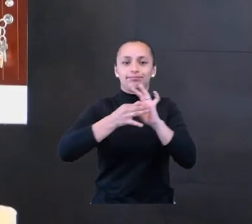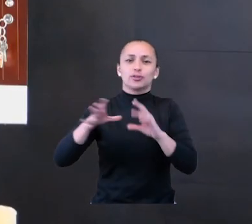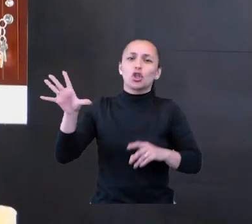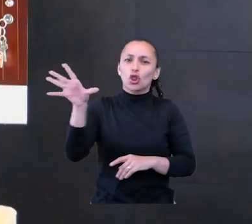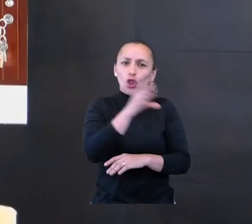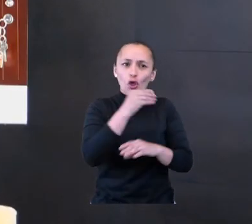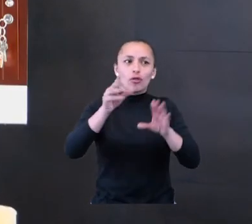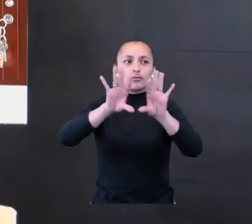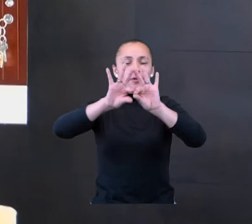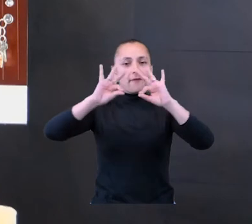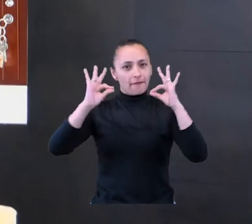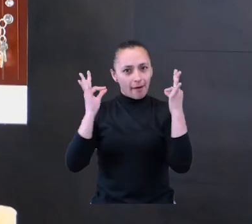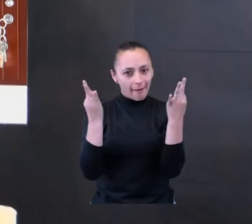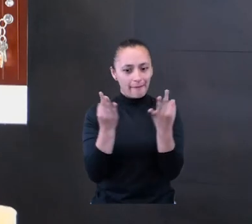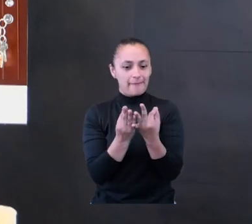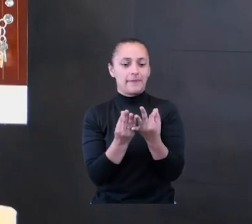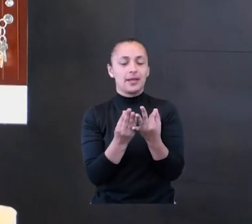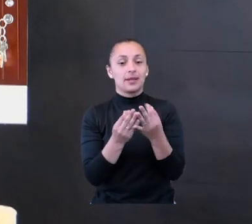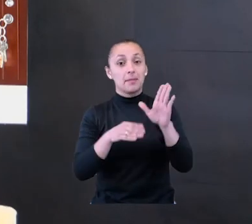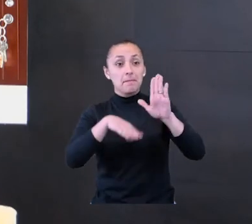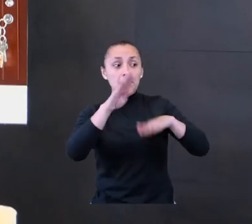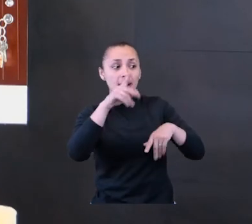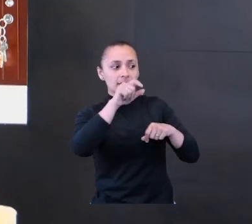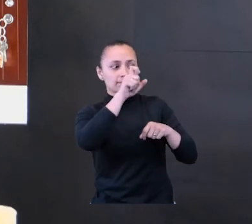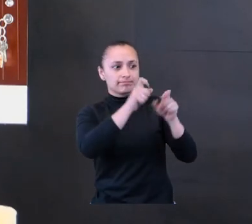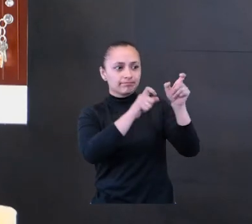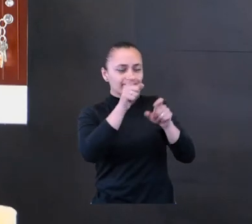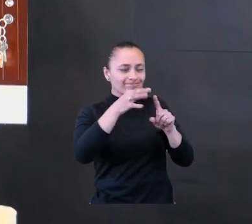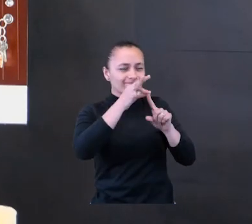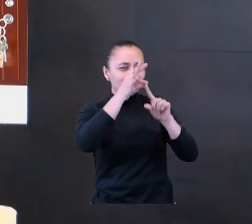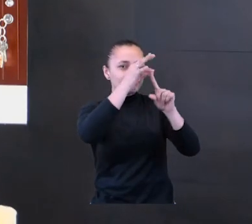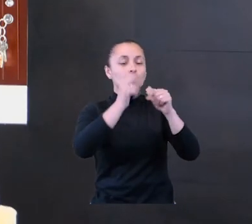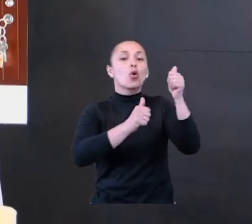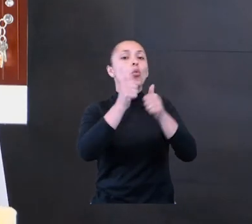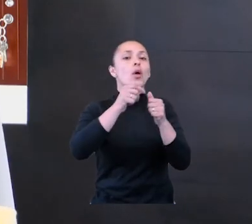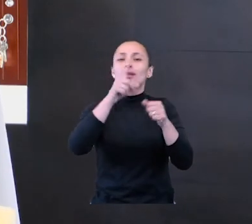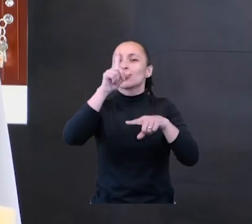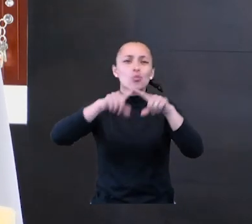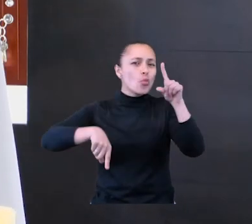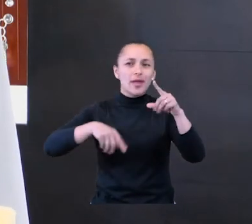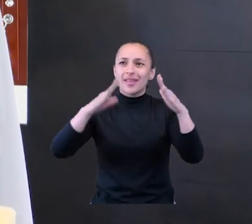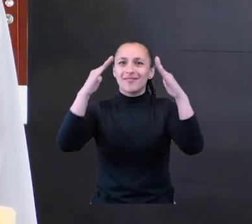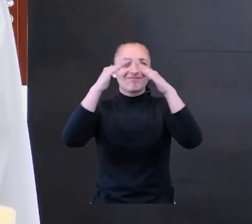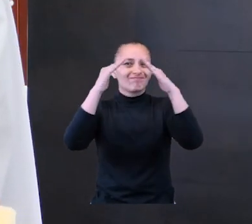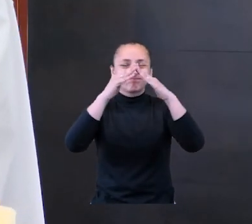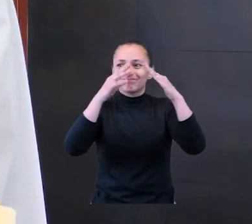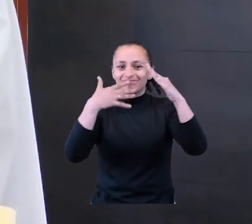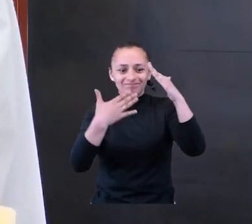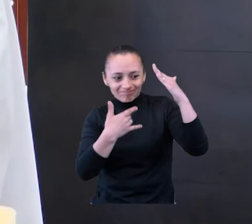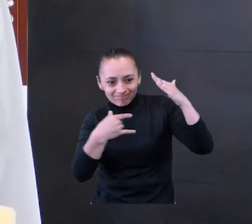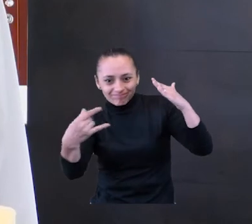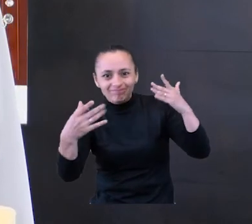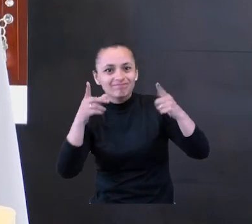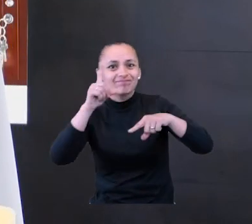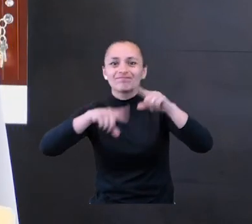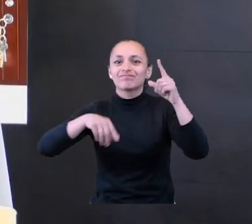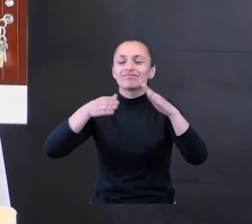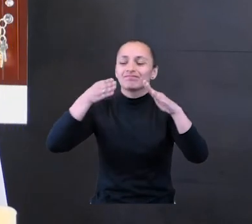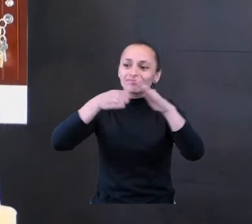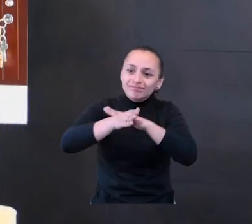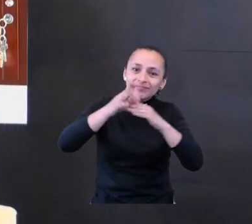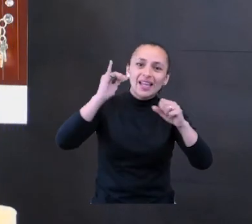como familia especialmente a aquellos hermanos que no pueden salir de sus casas a un templo